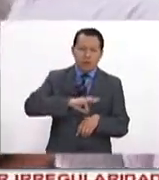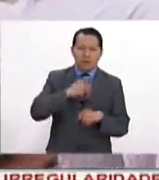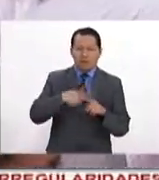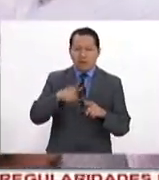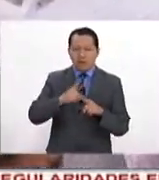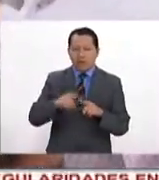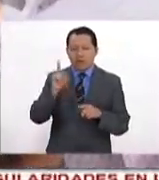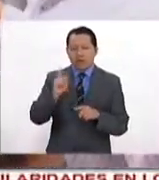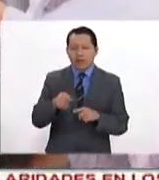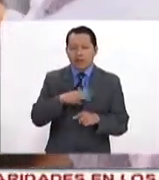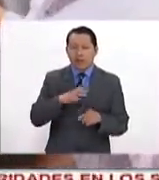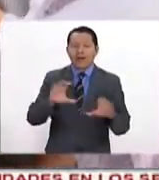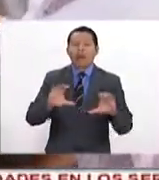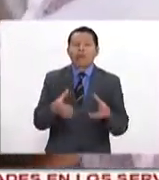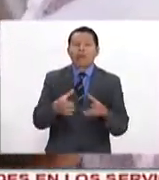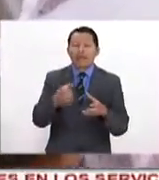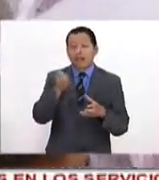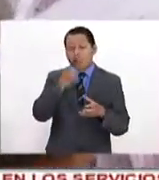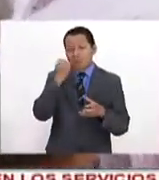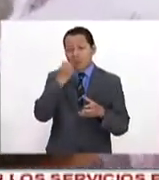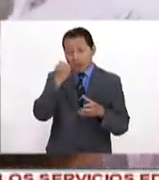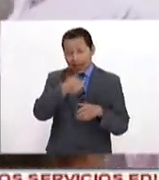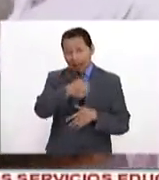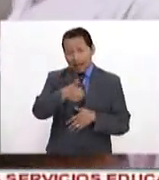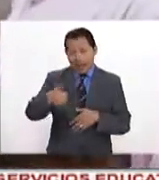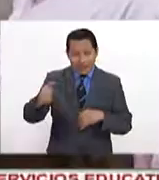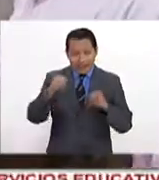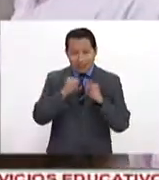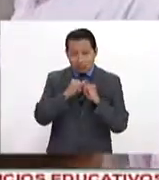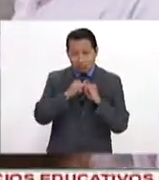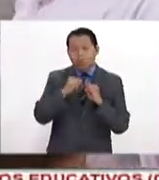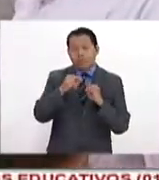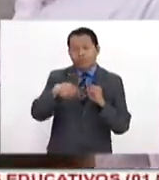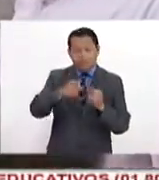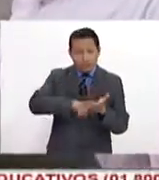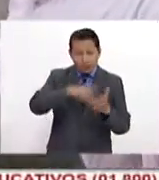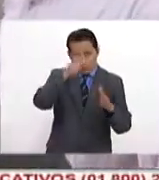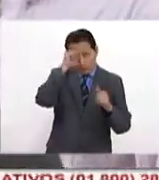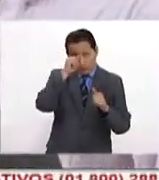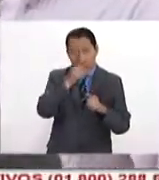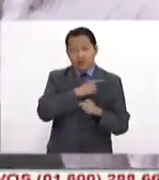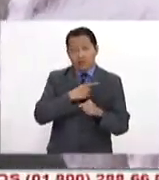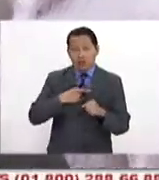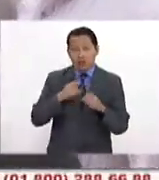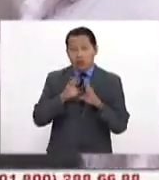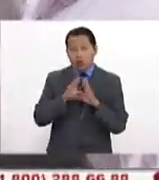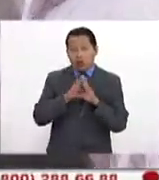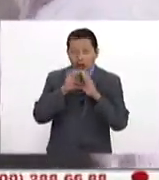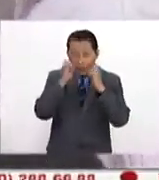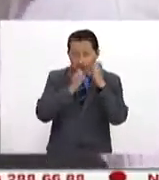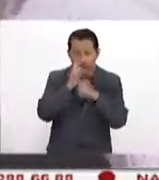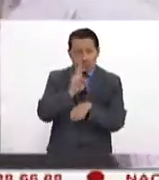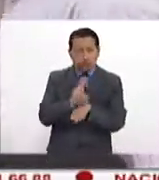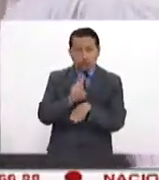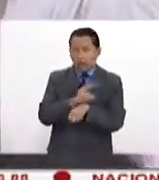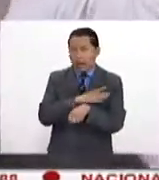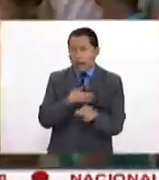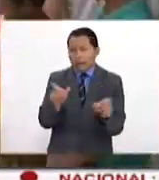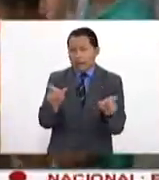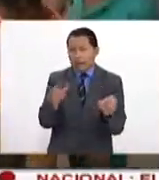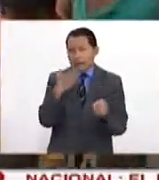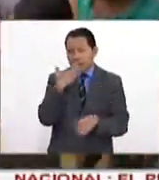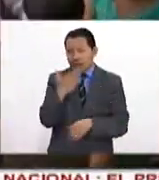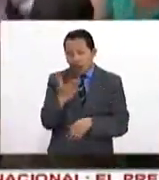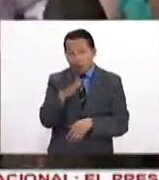quienes integran la comunidad escolar de cada institución acuerden que existen las condiciones favorables de seguridad y un